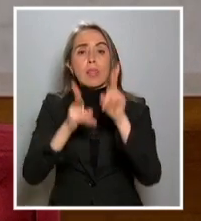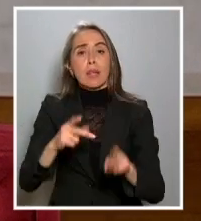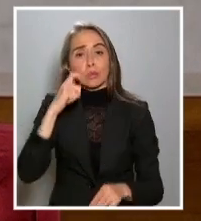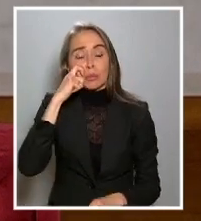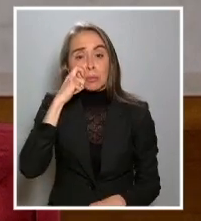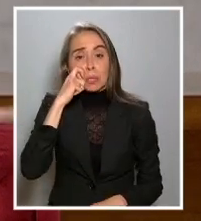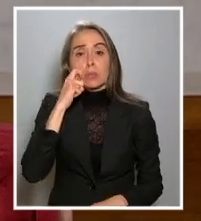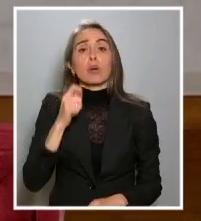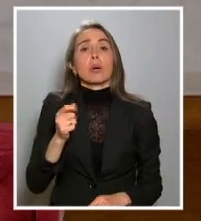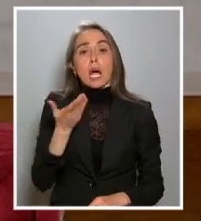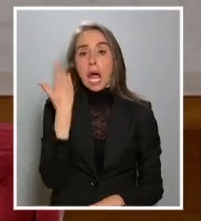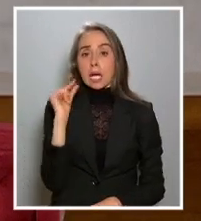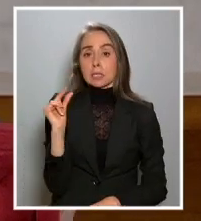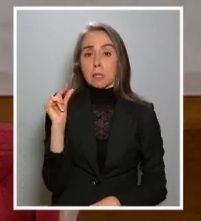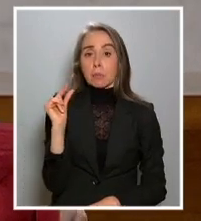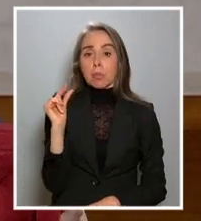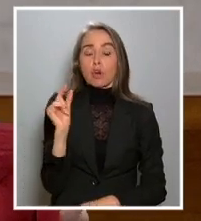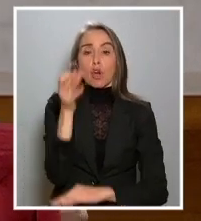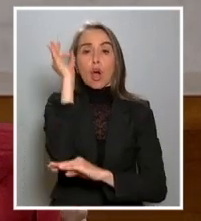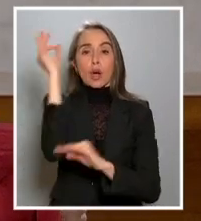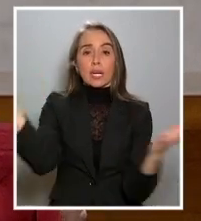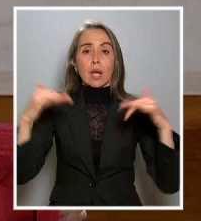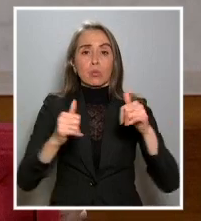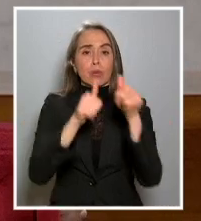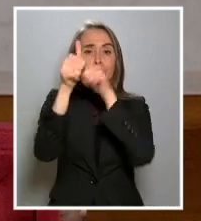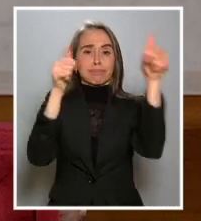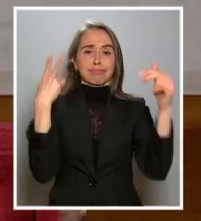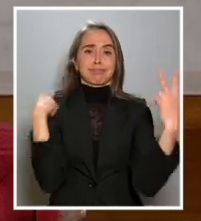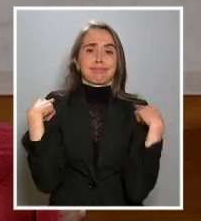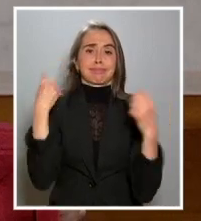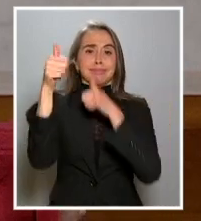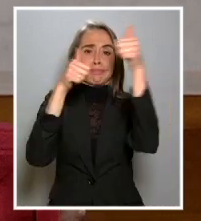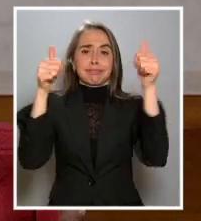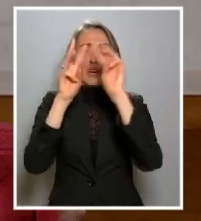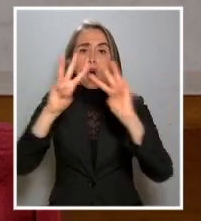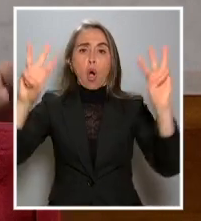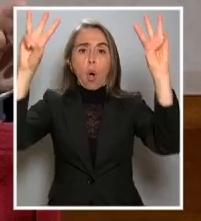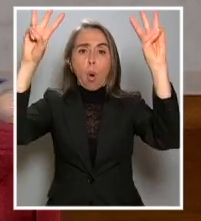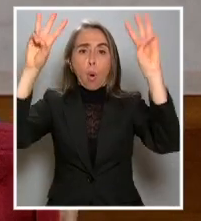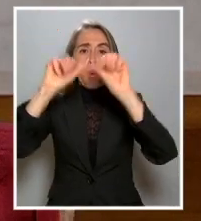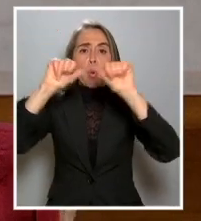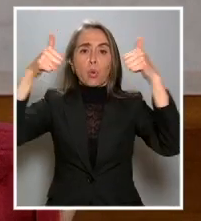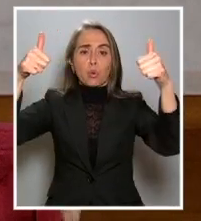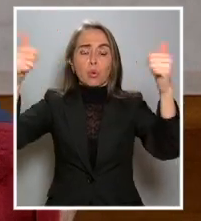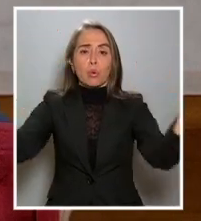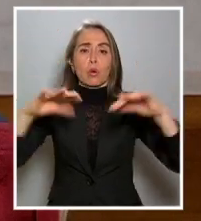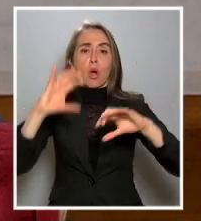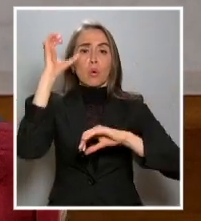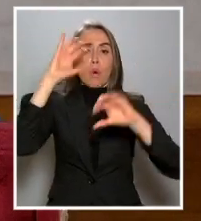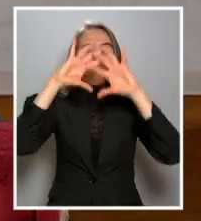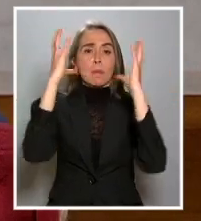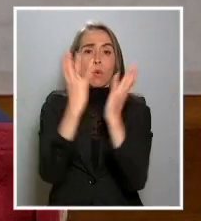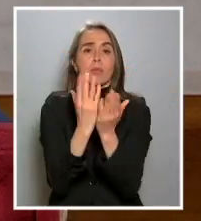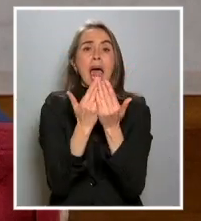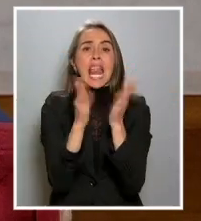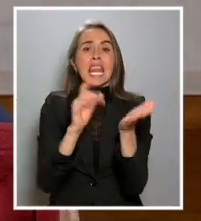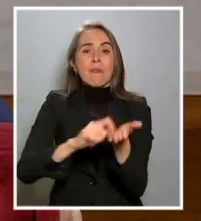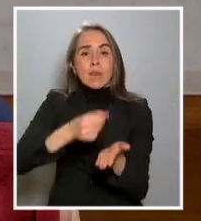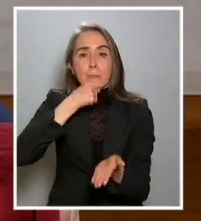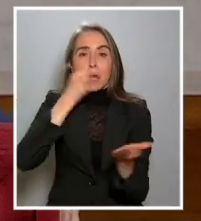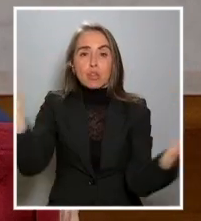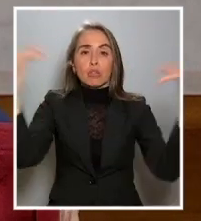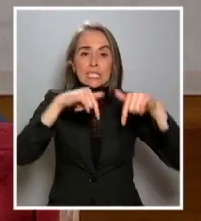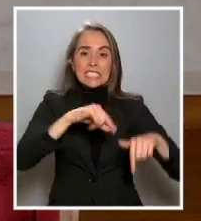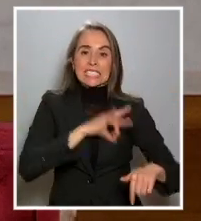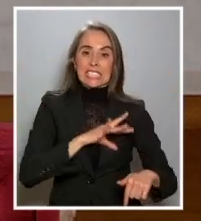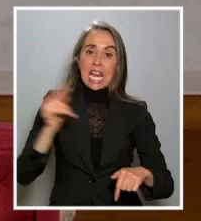que acogimos hace poco la reunión de la Plana Mayor de los Ejecutivos de Naciones Unidas y la Cumbre Mundial de la Libertad de Prensa,